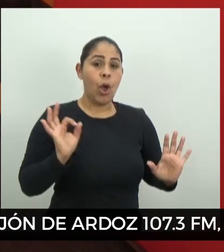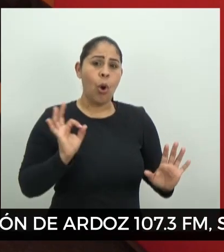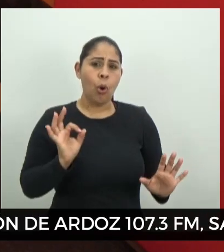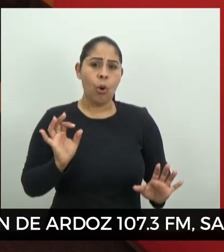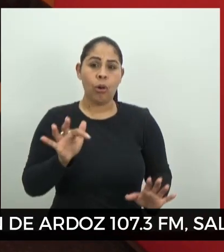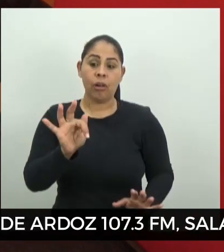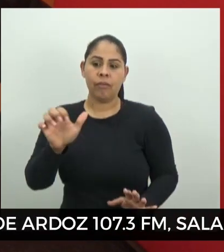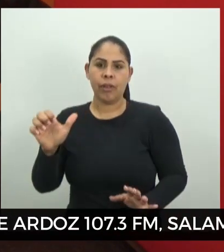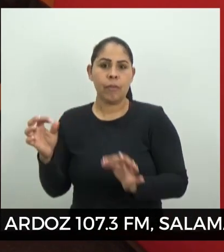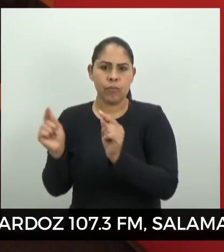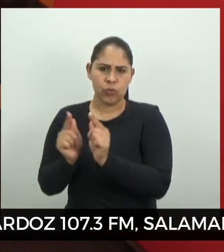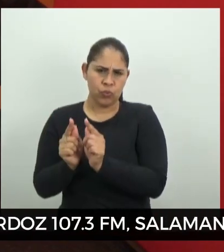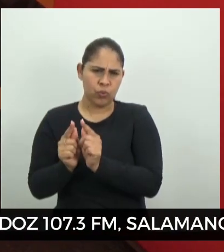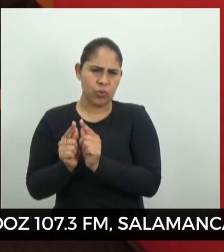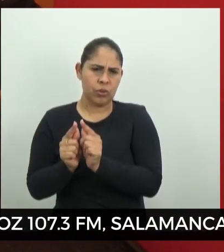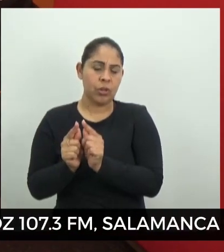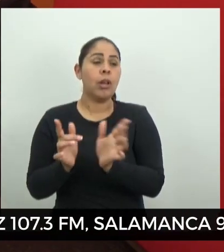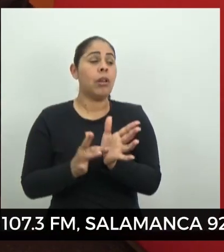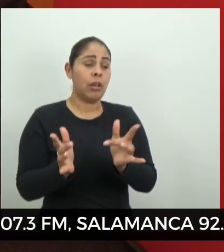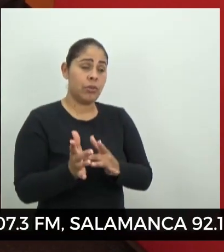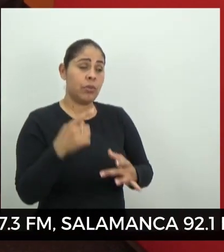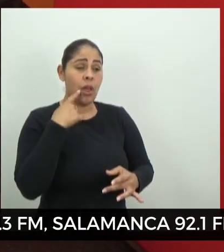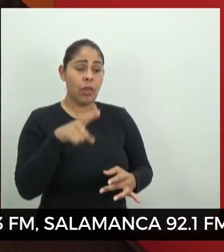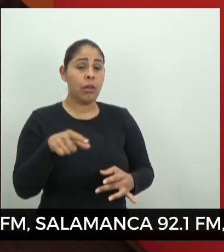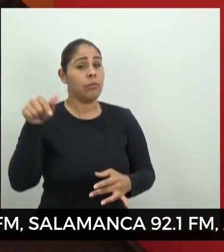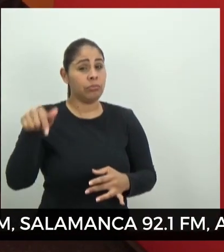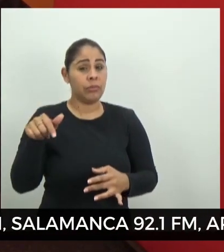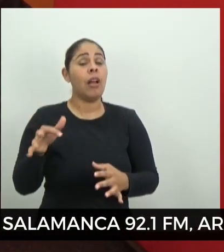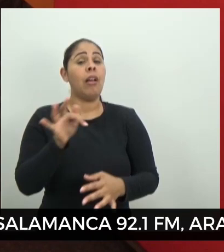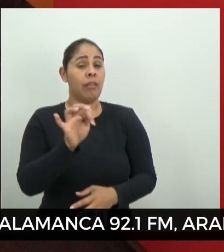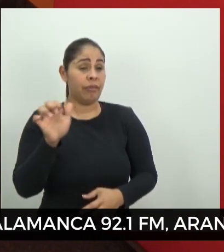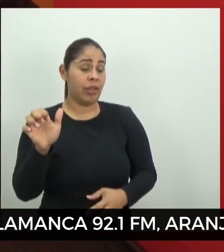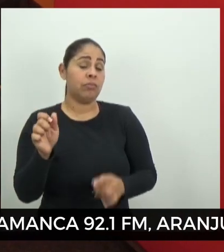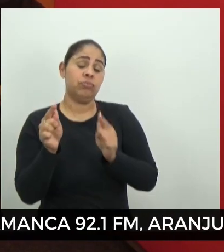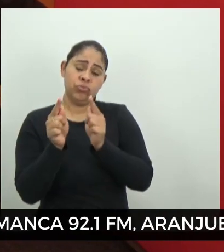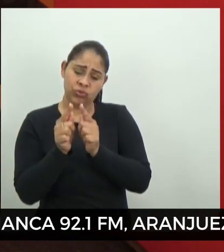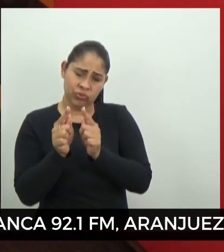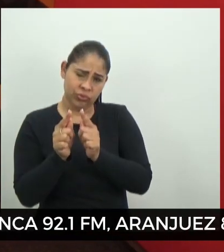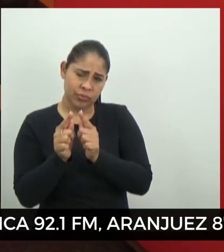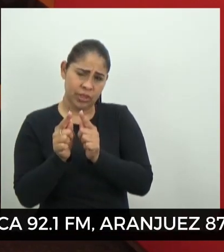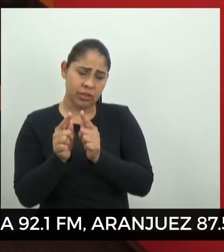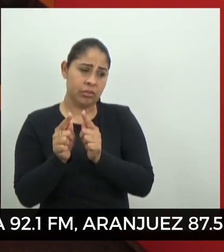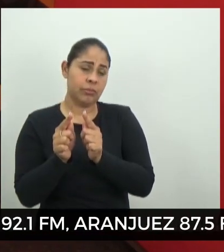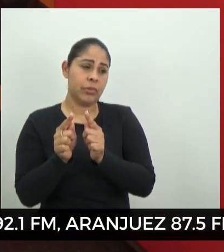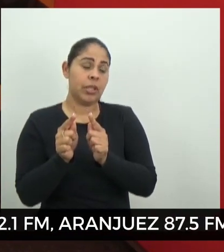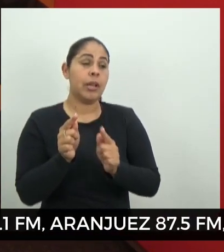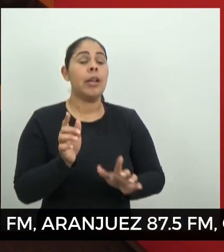pequeña. Entonces él dijo que si tuviera fe como un grano de